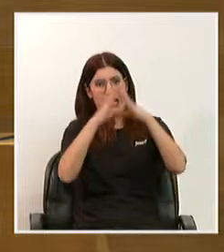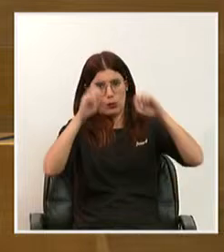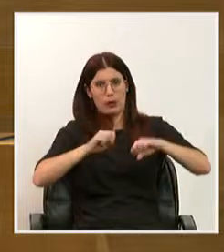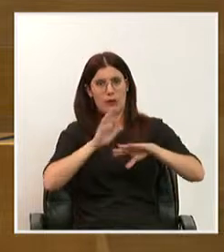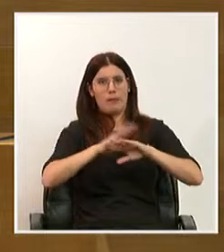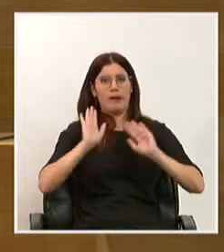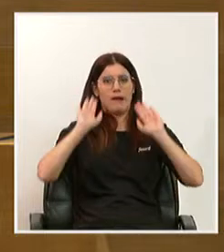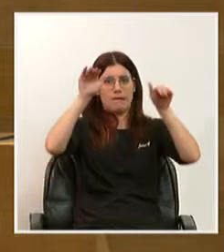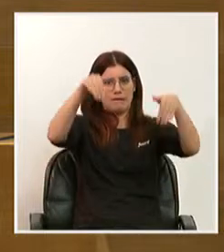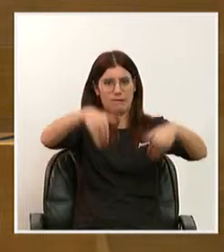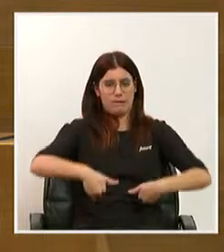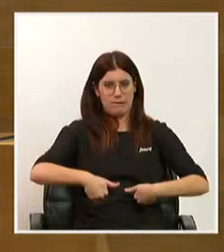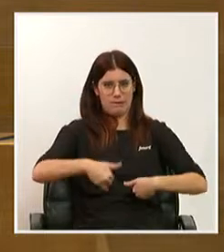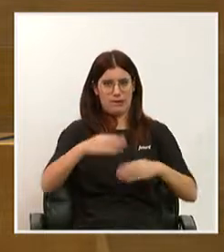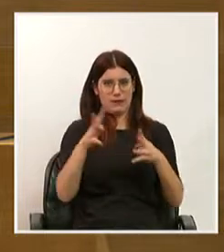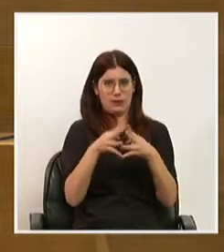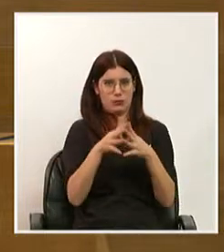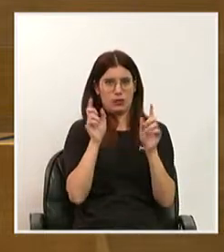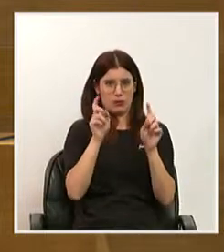infraestructures educatives